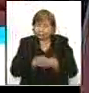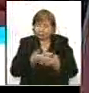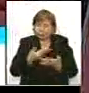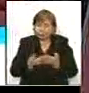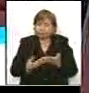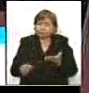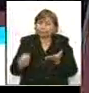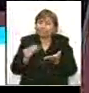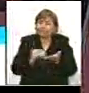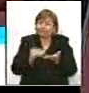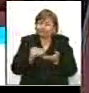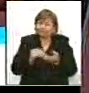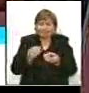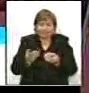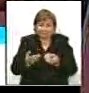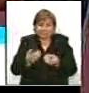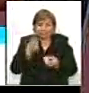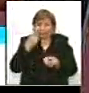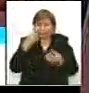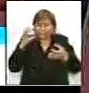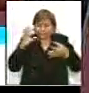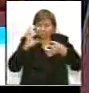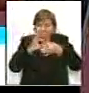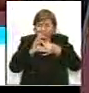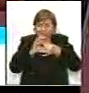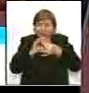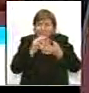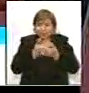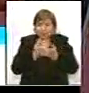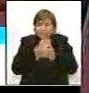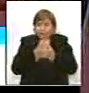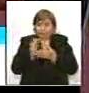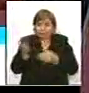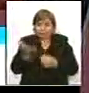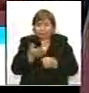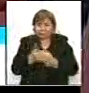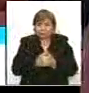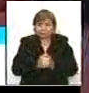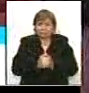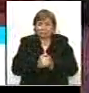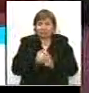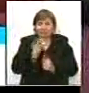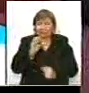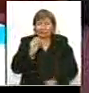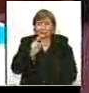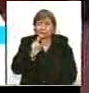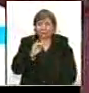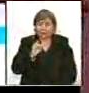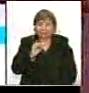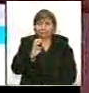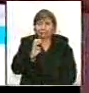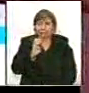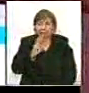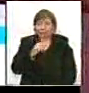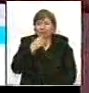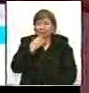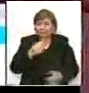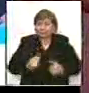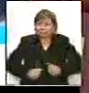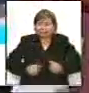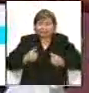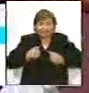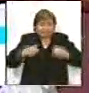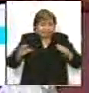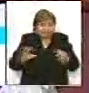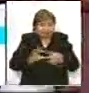a establecer una relación más sólida entre ellos, porque van a tener que convivir en el ejercicio de la función